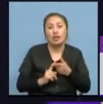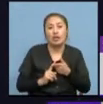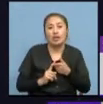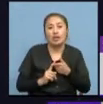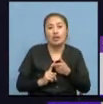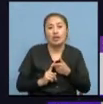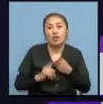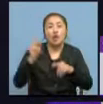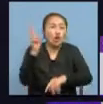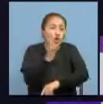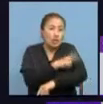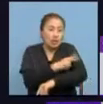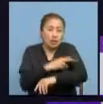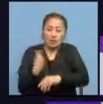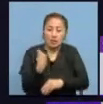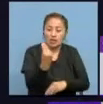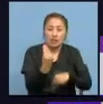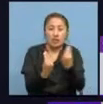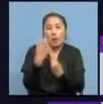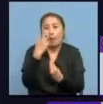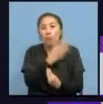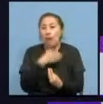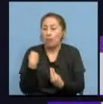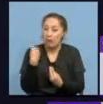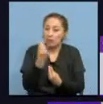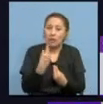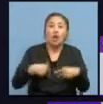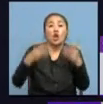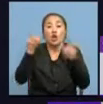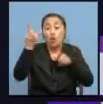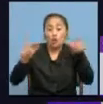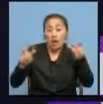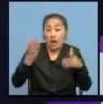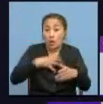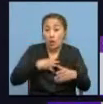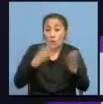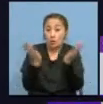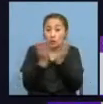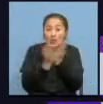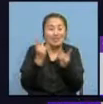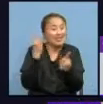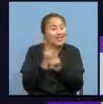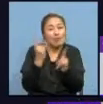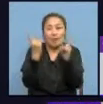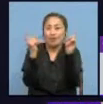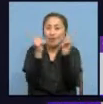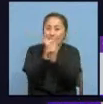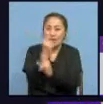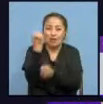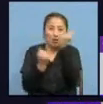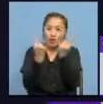los delegados o los representantes de los padres, los estudiantes, y siempre el tema económico es